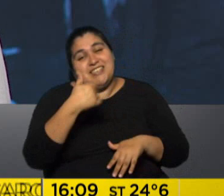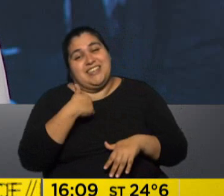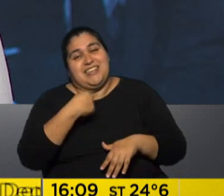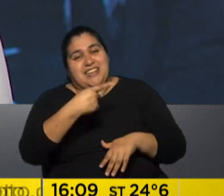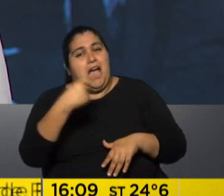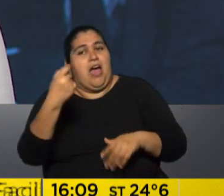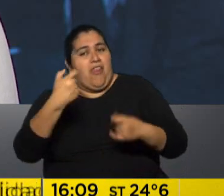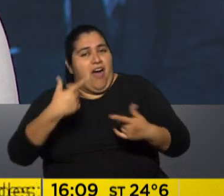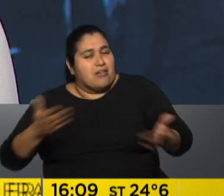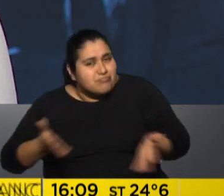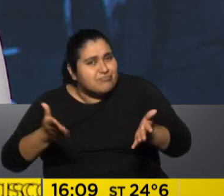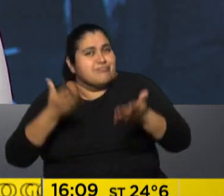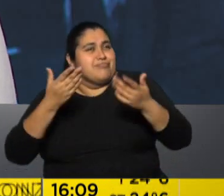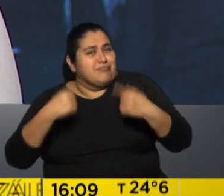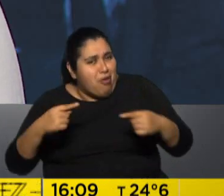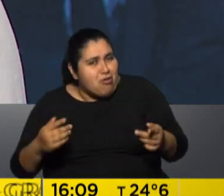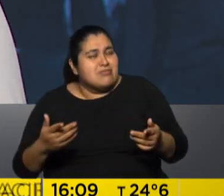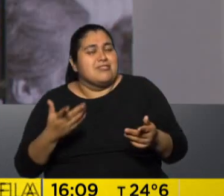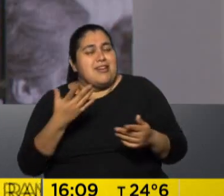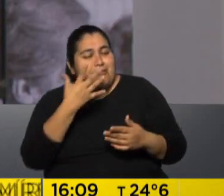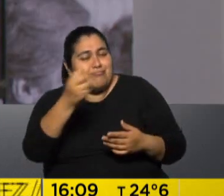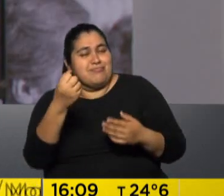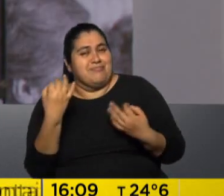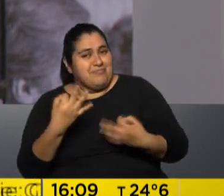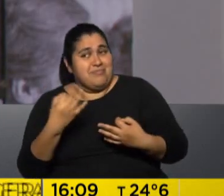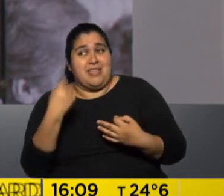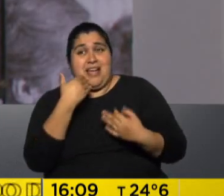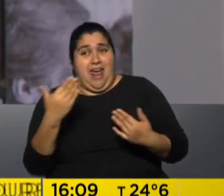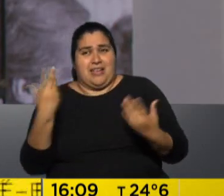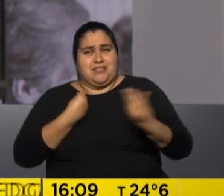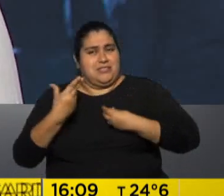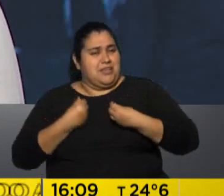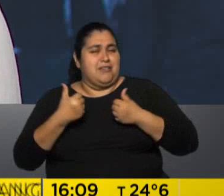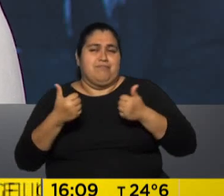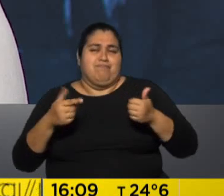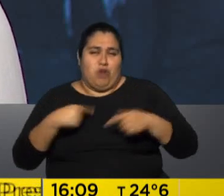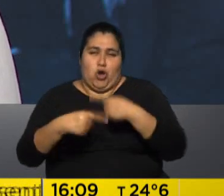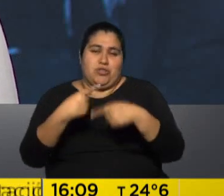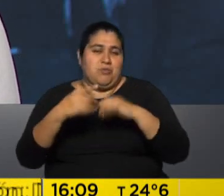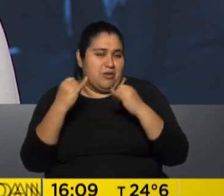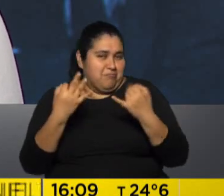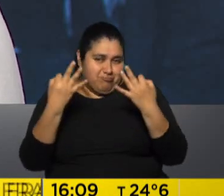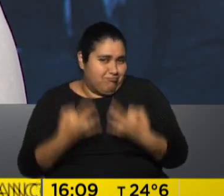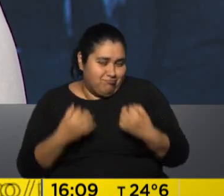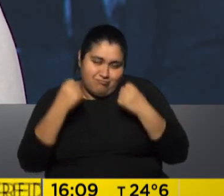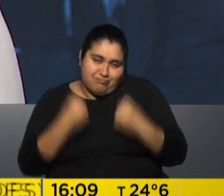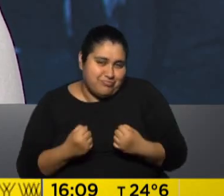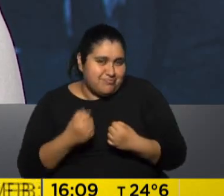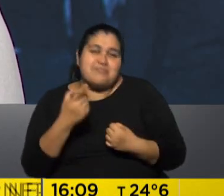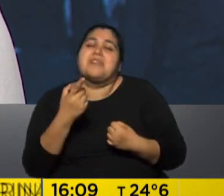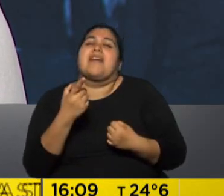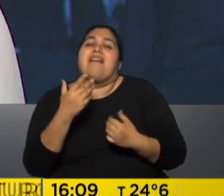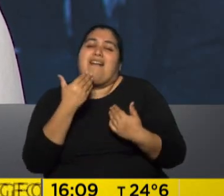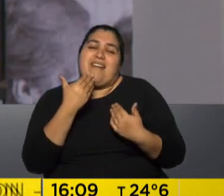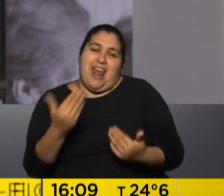que me motivó bien, me sacó adelante, pues seguramente sin ellos yo no hubiese seguido probablemente. Es probable. Así que gracias.